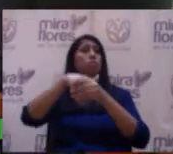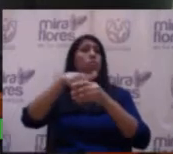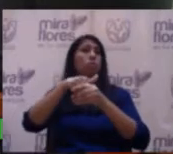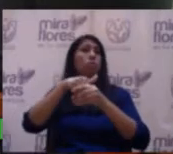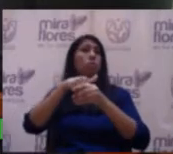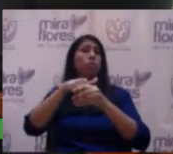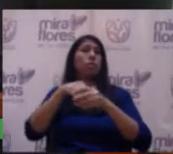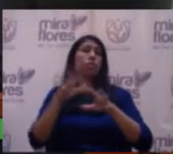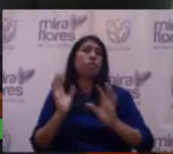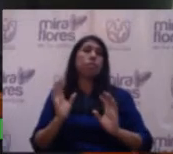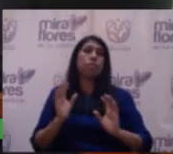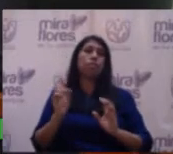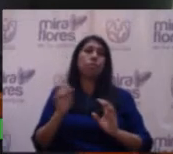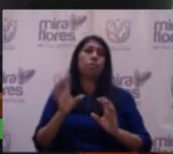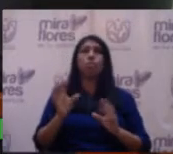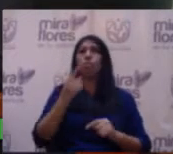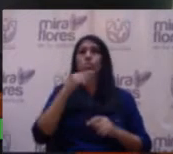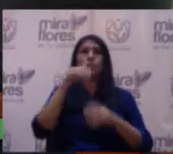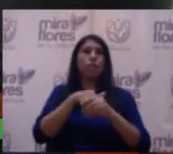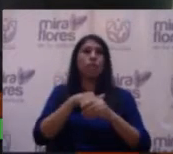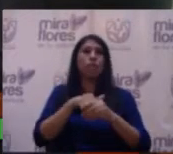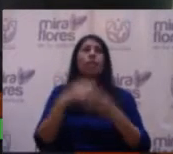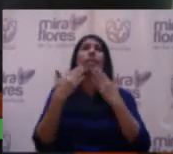de abstención. Gracias.